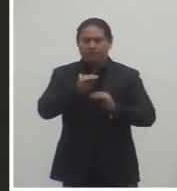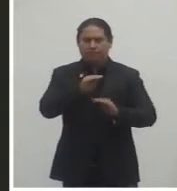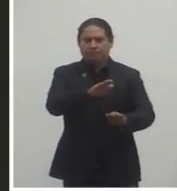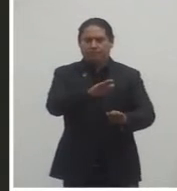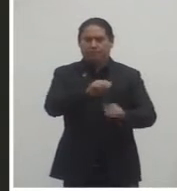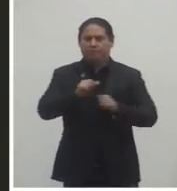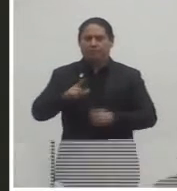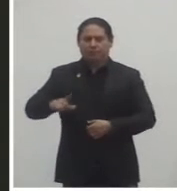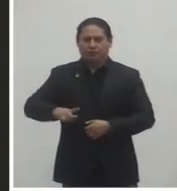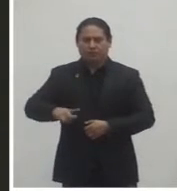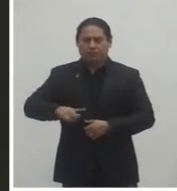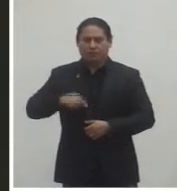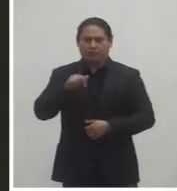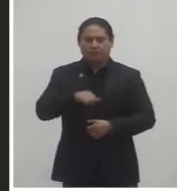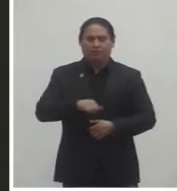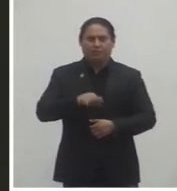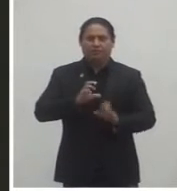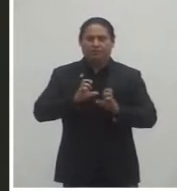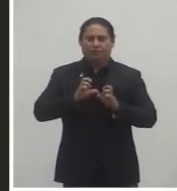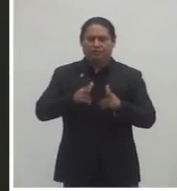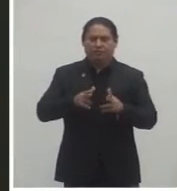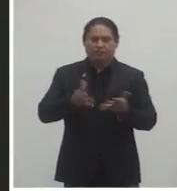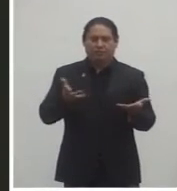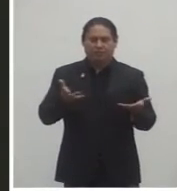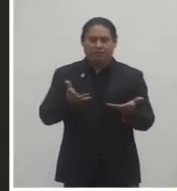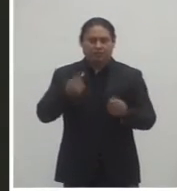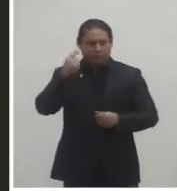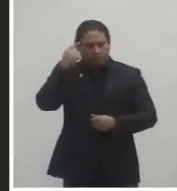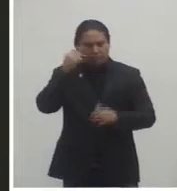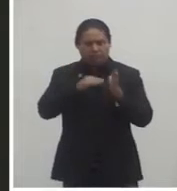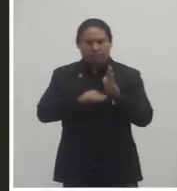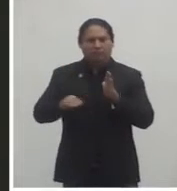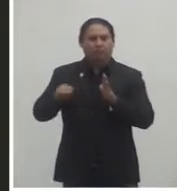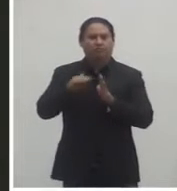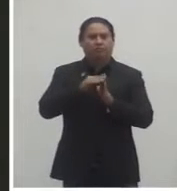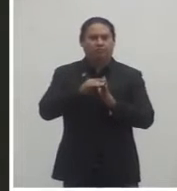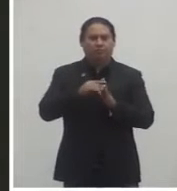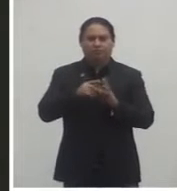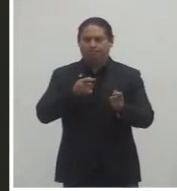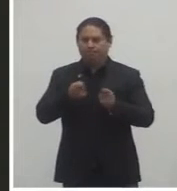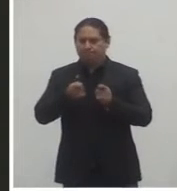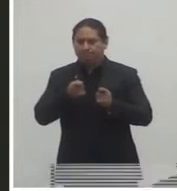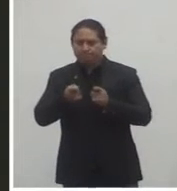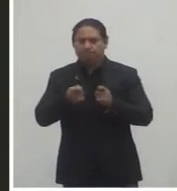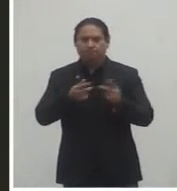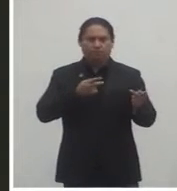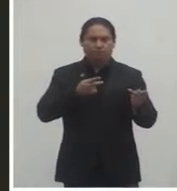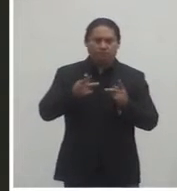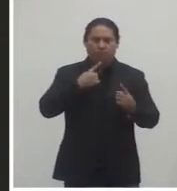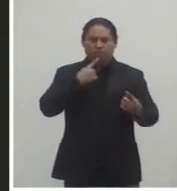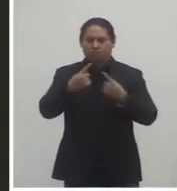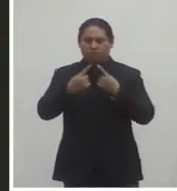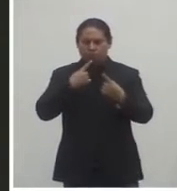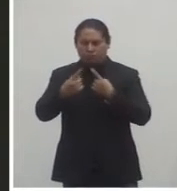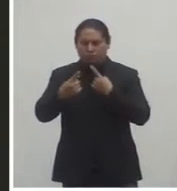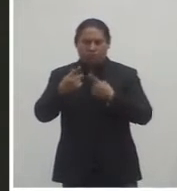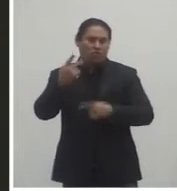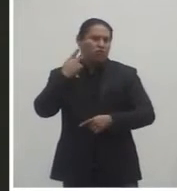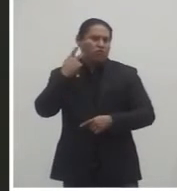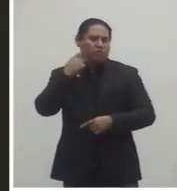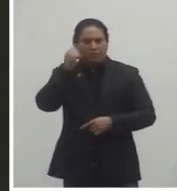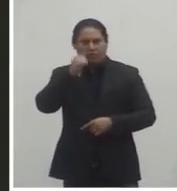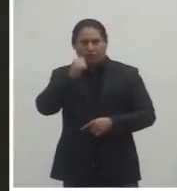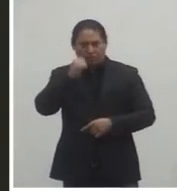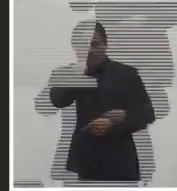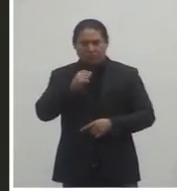la gobernabilidad en Chiapas, actuando con madurez y promoviendo un diálogo político siempre